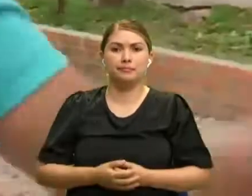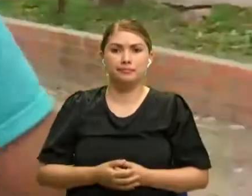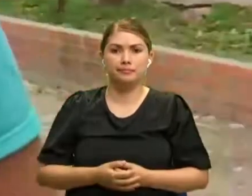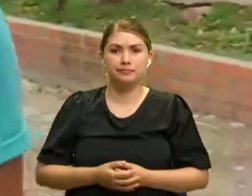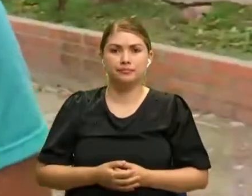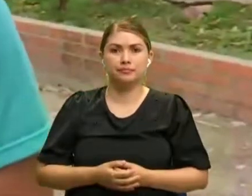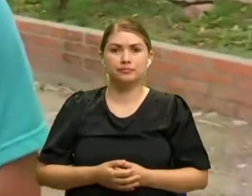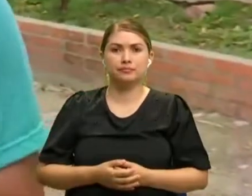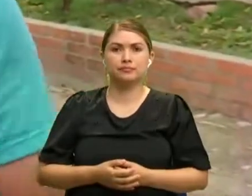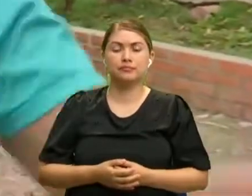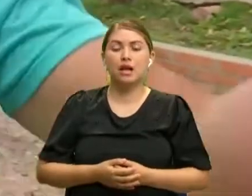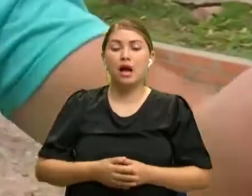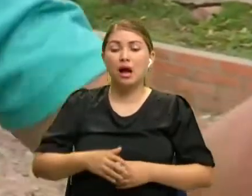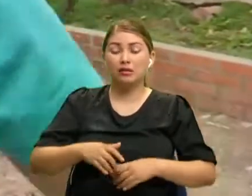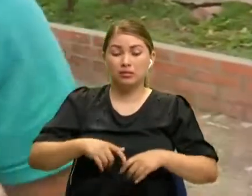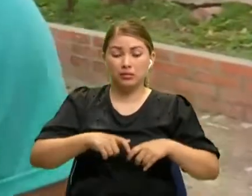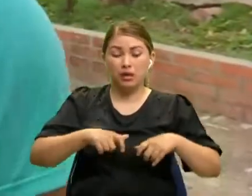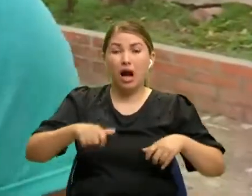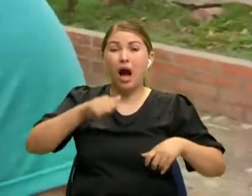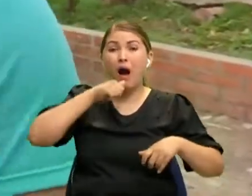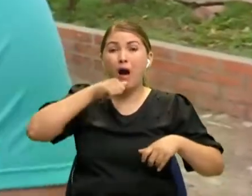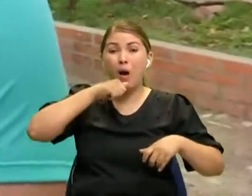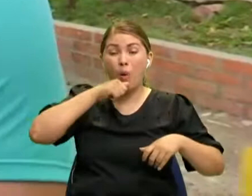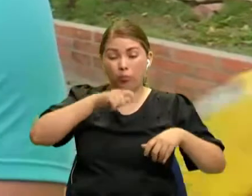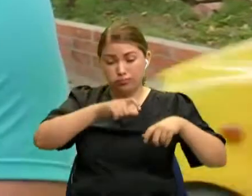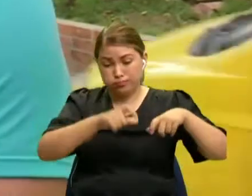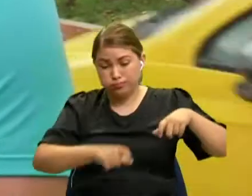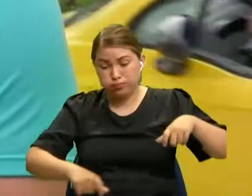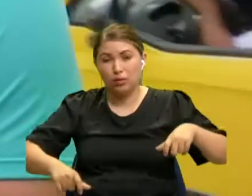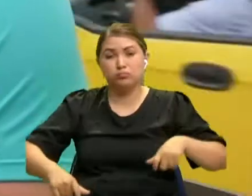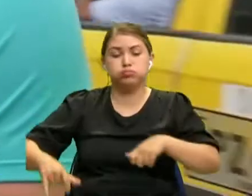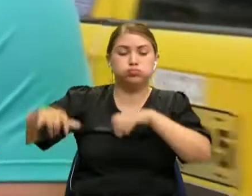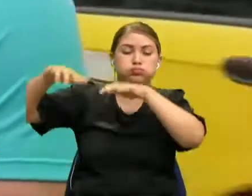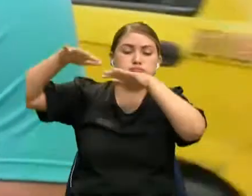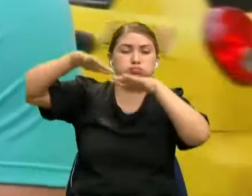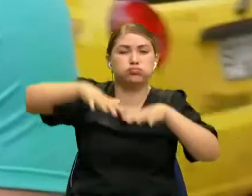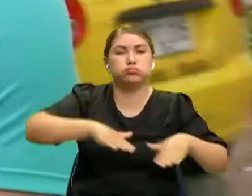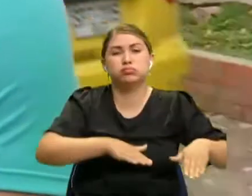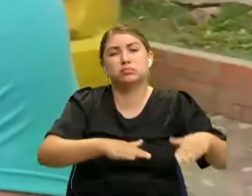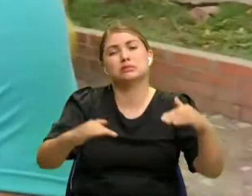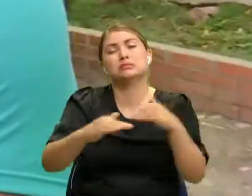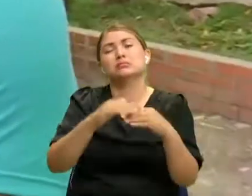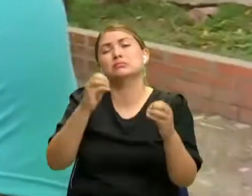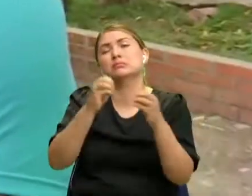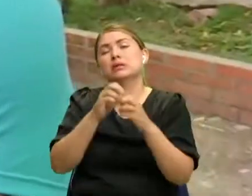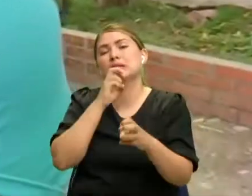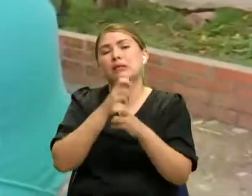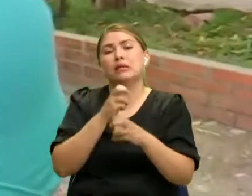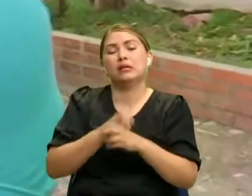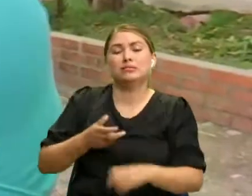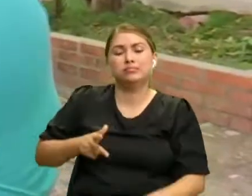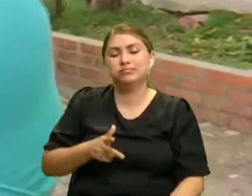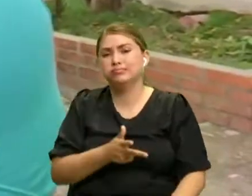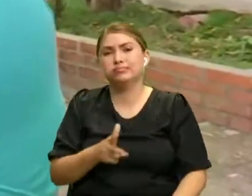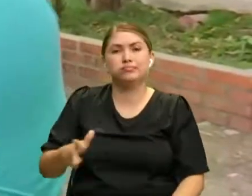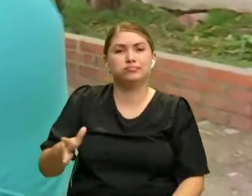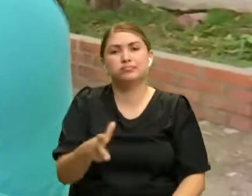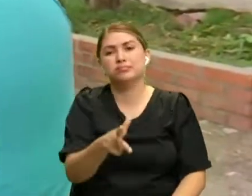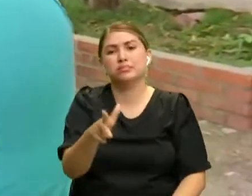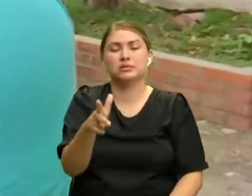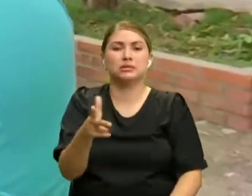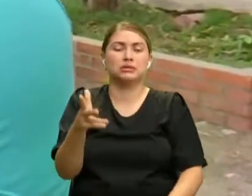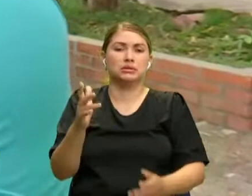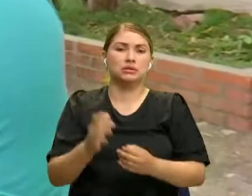Cuando se rebosan las alcantarillas del barrio Torcoroma, convergen en esta zona, haciendo más complicado, más difícil la situación de